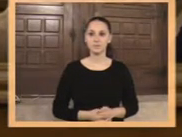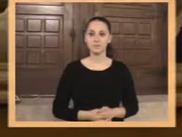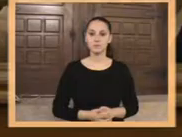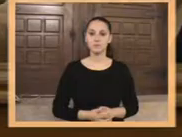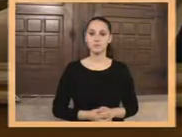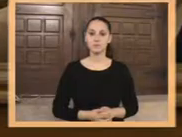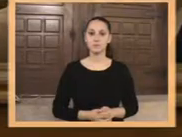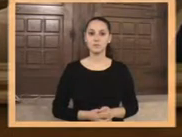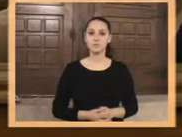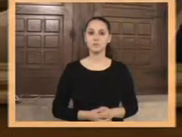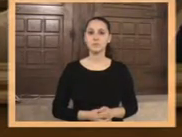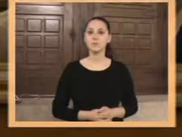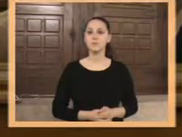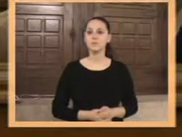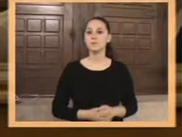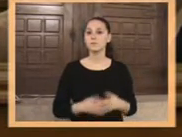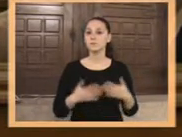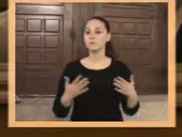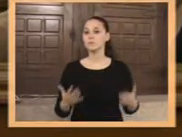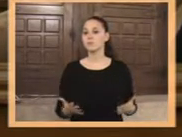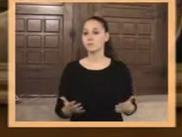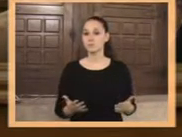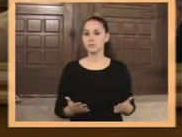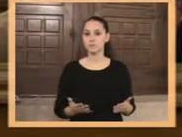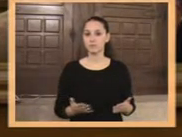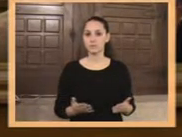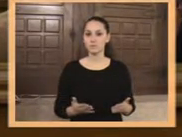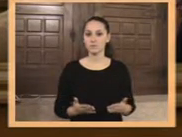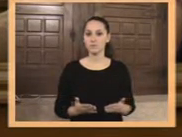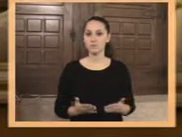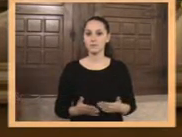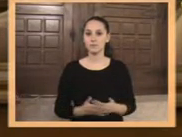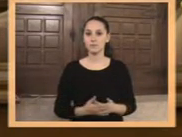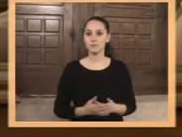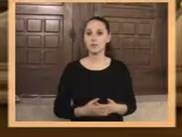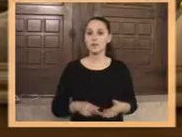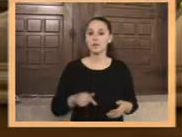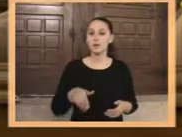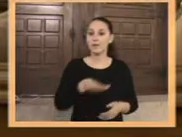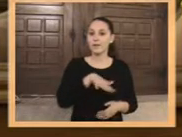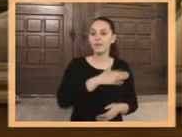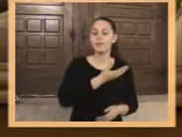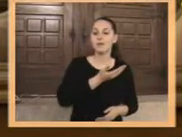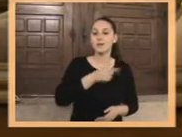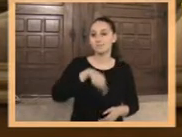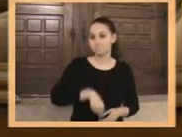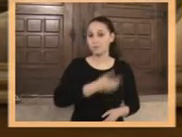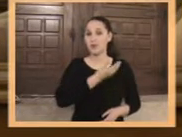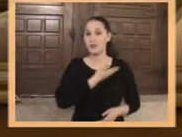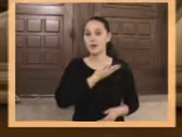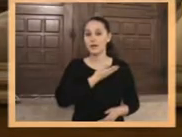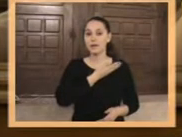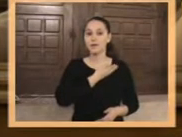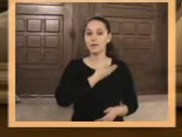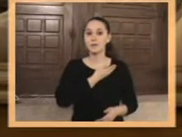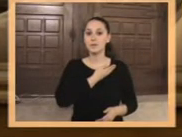el cumplimiento es o se extiende a lo municipal. Y de ahí creo